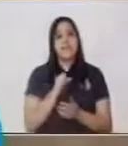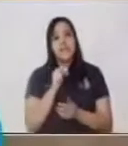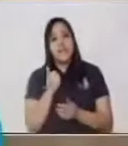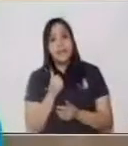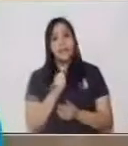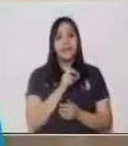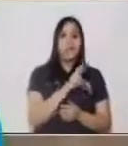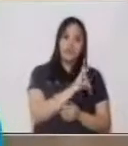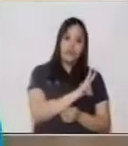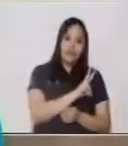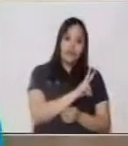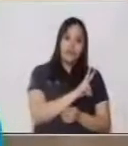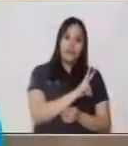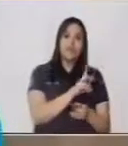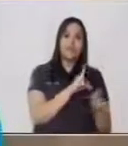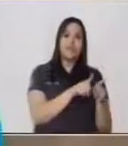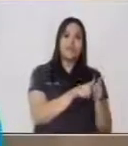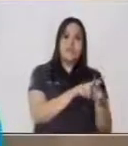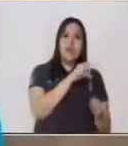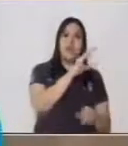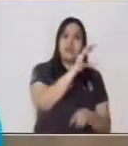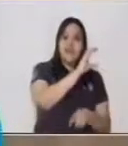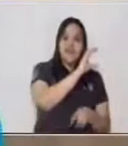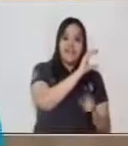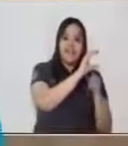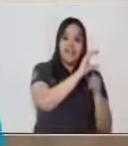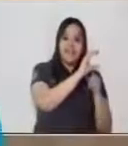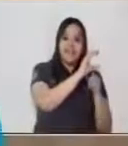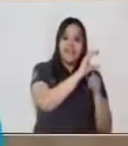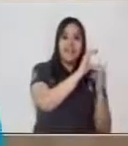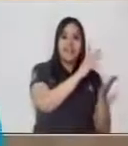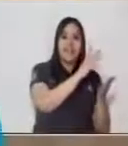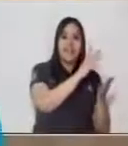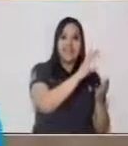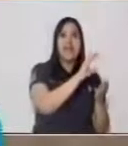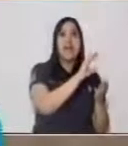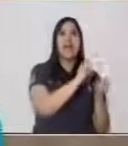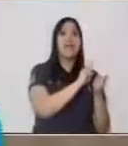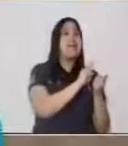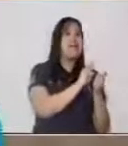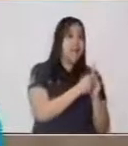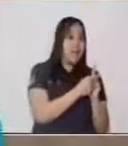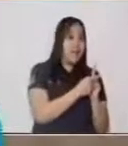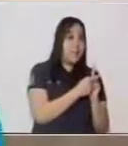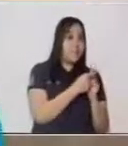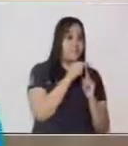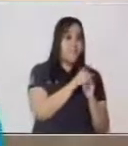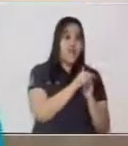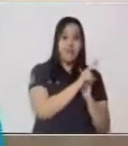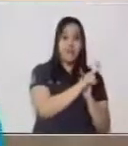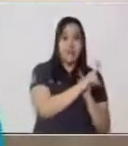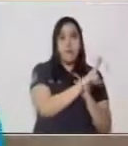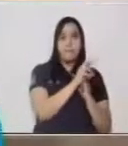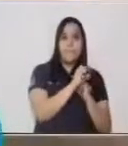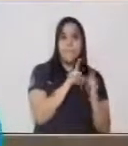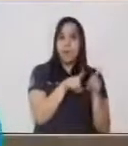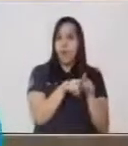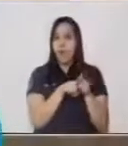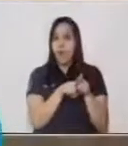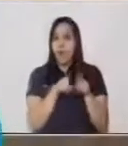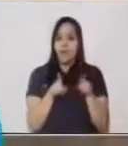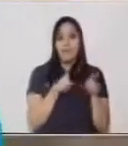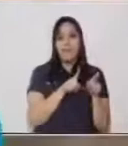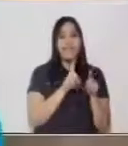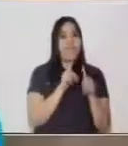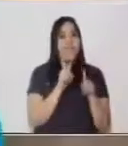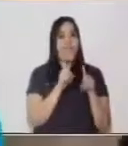2, como te puedes dar cuenta acá, el valor del 2 cambia según la posición en la que está. Entonces, el